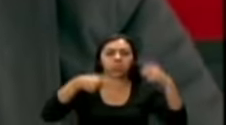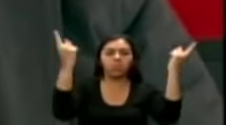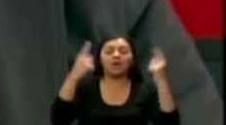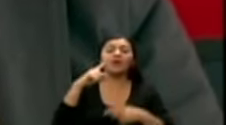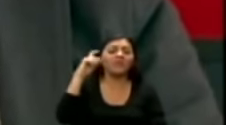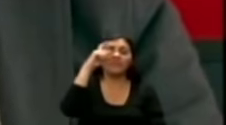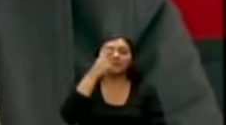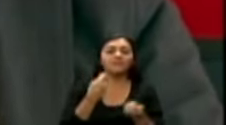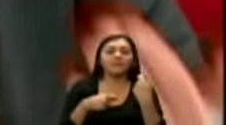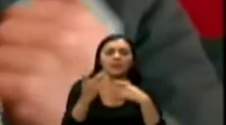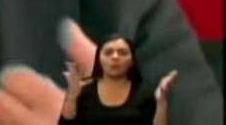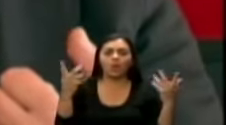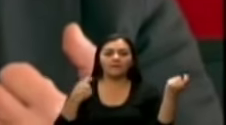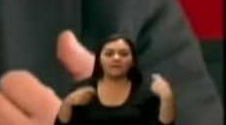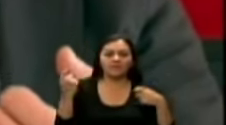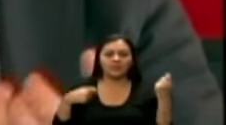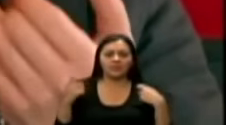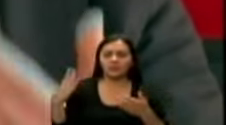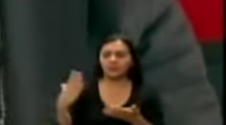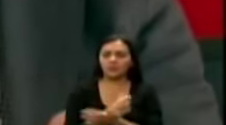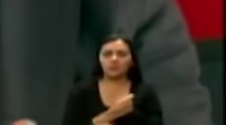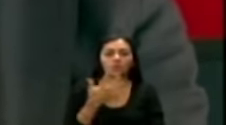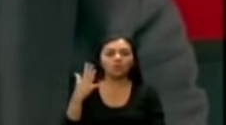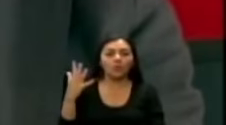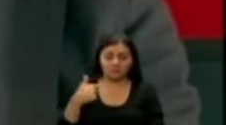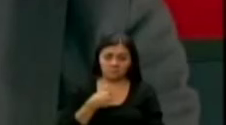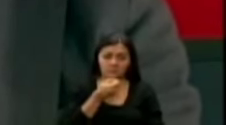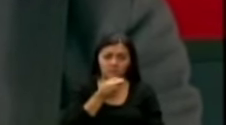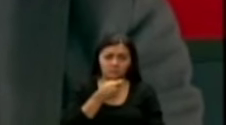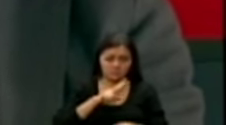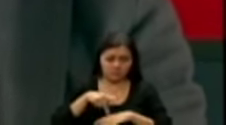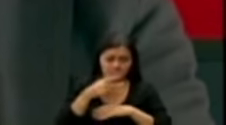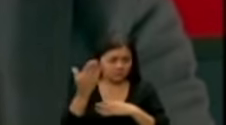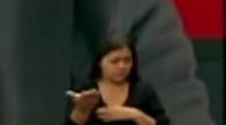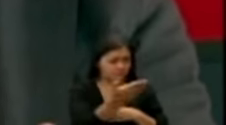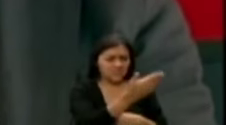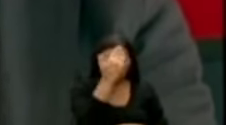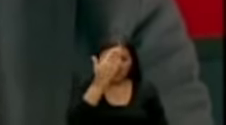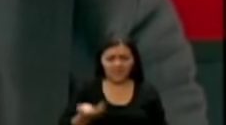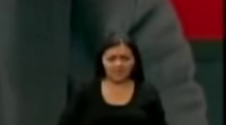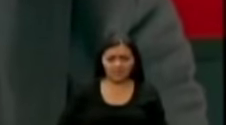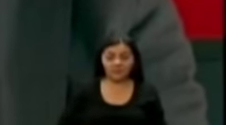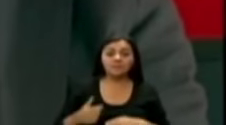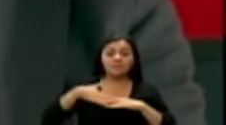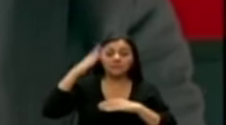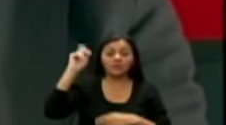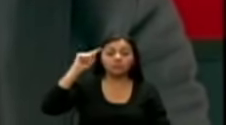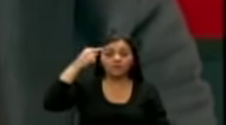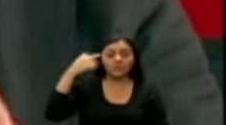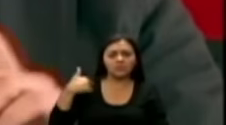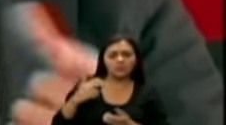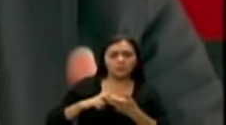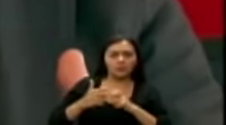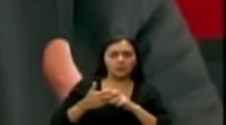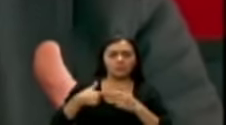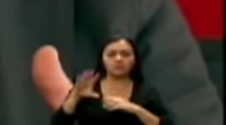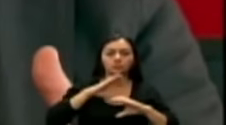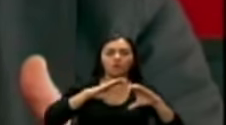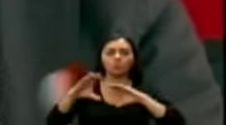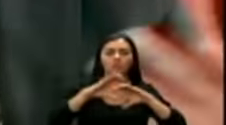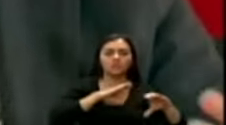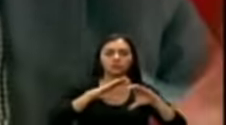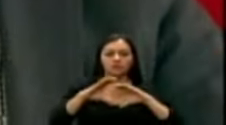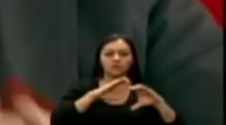jerga periodística. Los gobiernos no han sabido responder a esto. Tienen, en la mayoría de los casos, un problema de